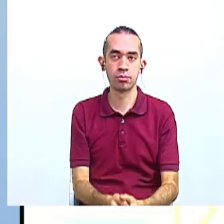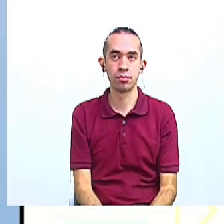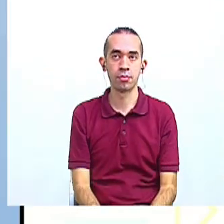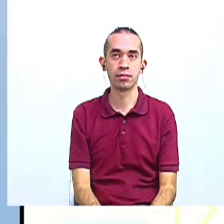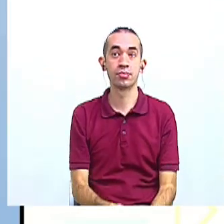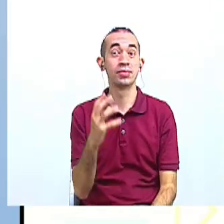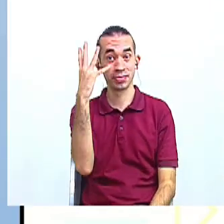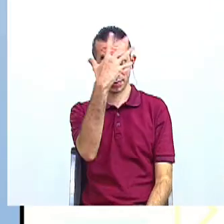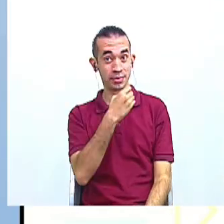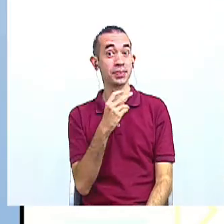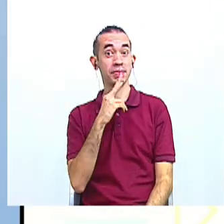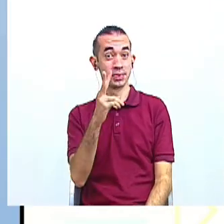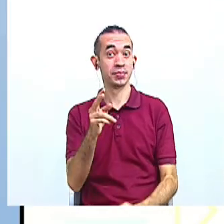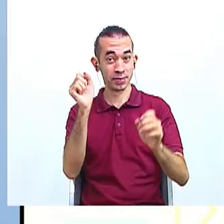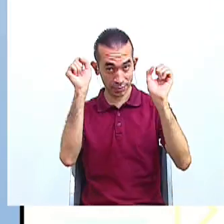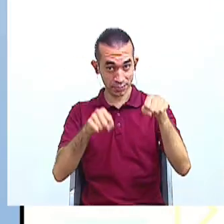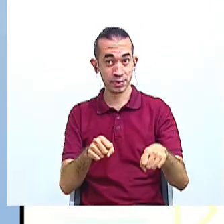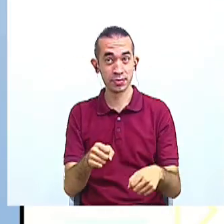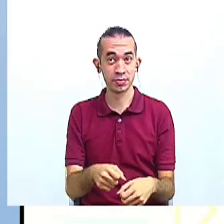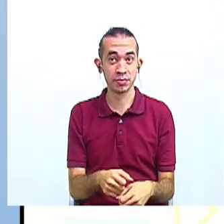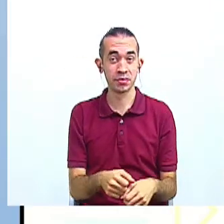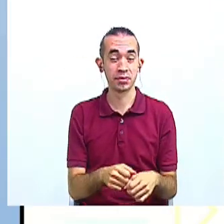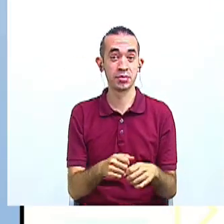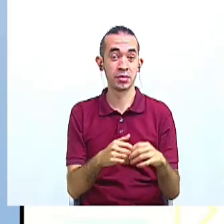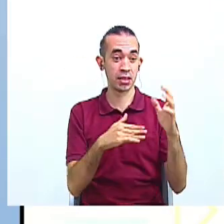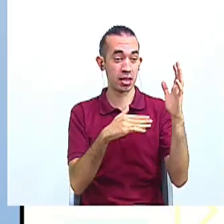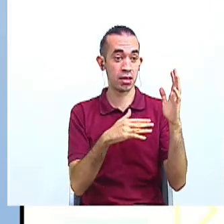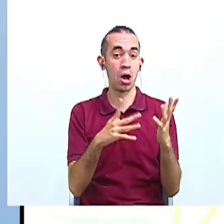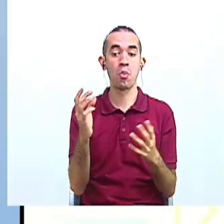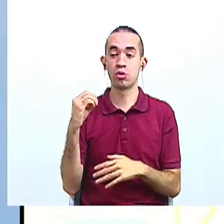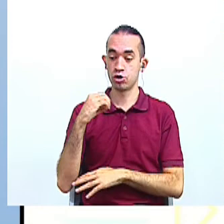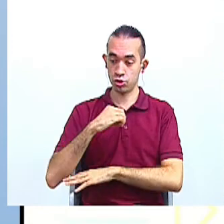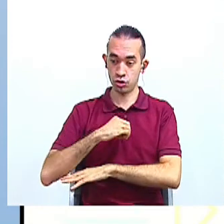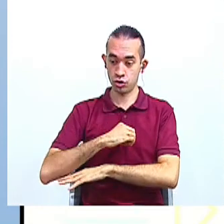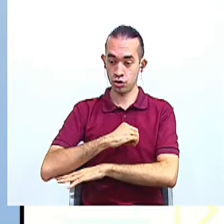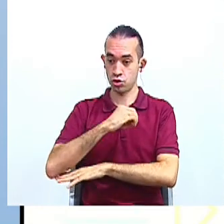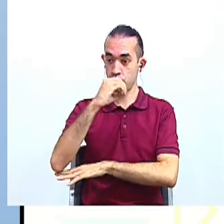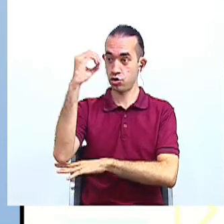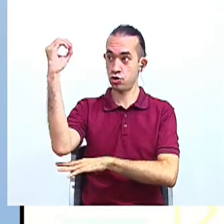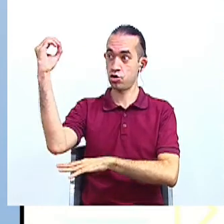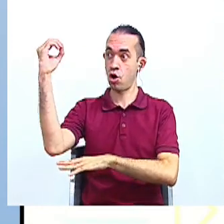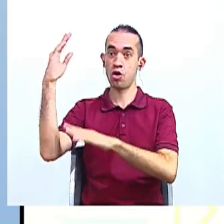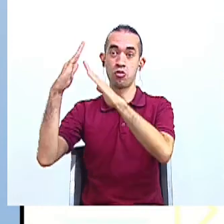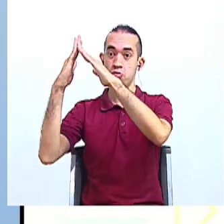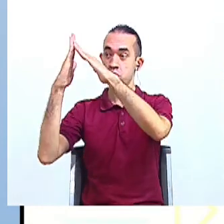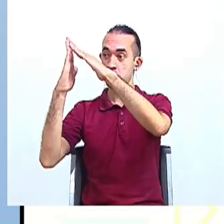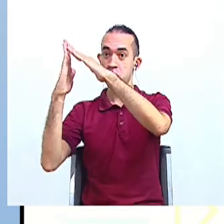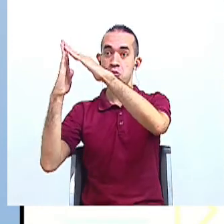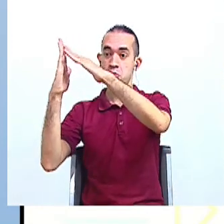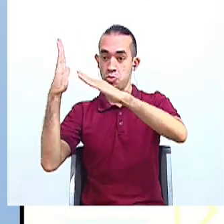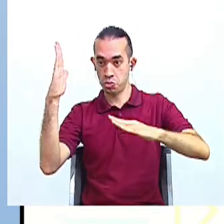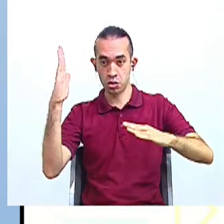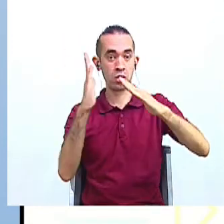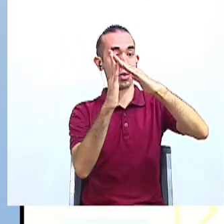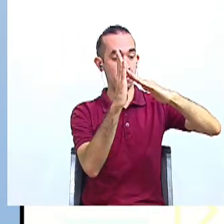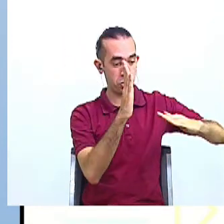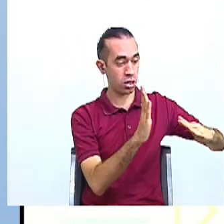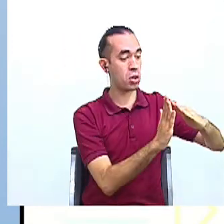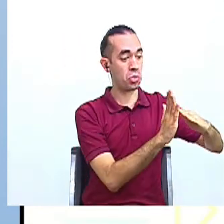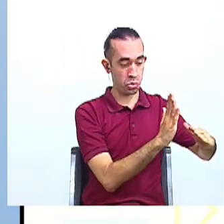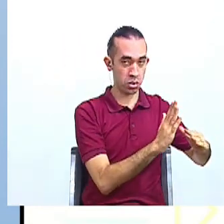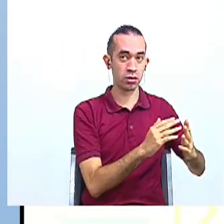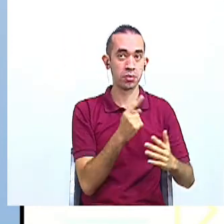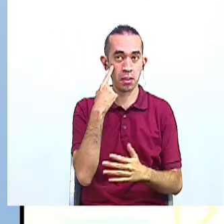Qué lindo, ¿verdad? Como podemos ver, los ángulos de elevación del Sol. Entonces ahora vamos a compartir